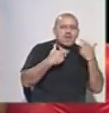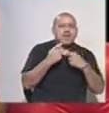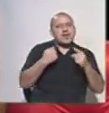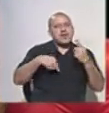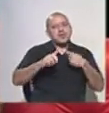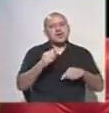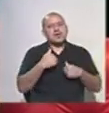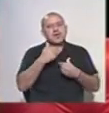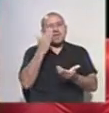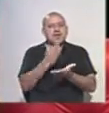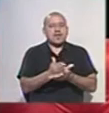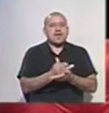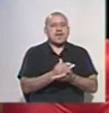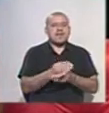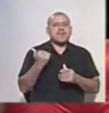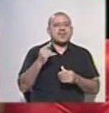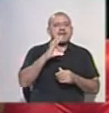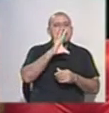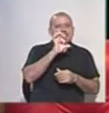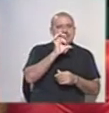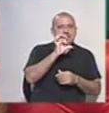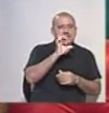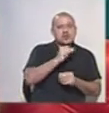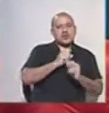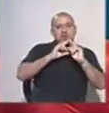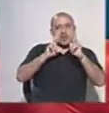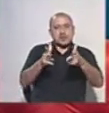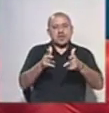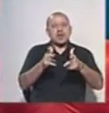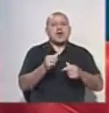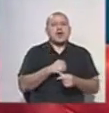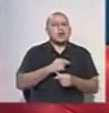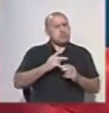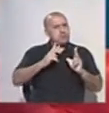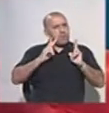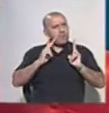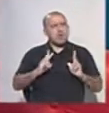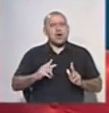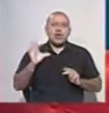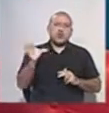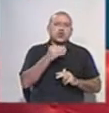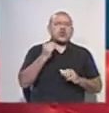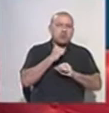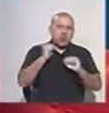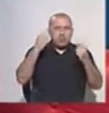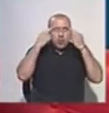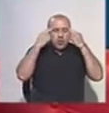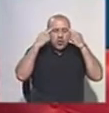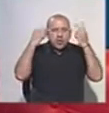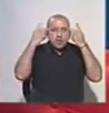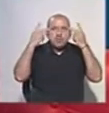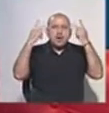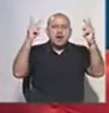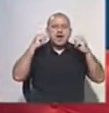pero al final remataba a Sancho dando un mensaje serio, diciendo que todos podemos volar y no sé cuánto. Y era con una canción de